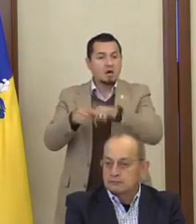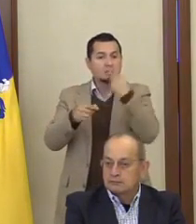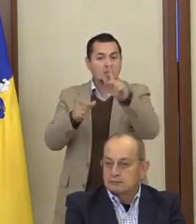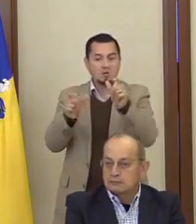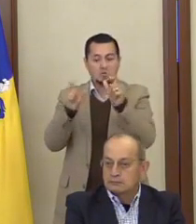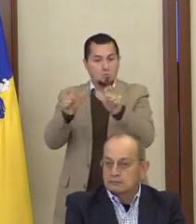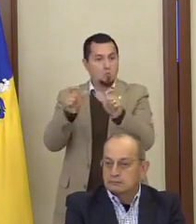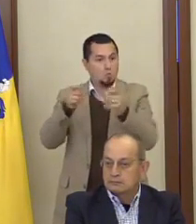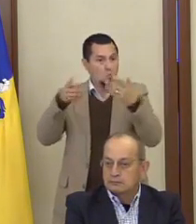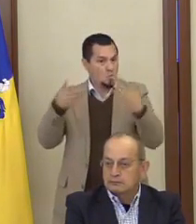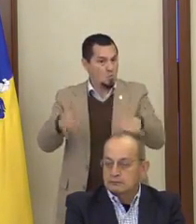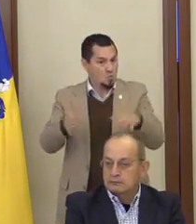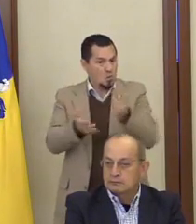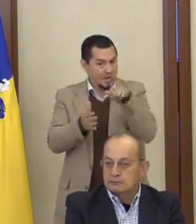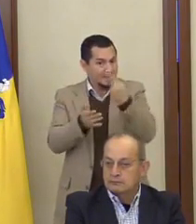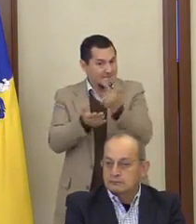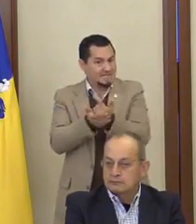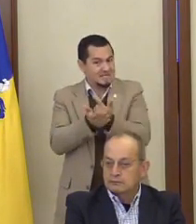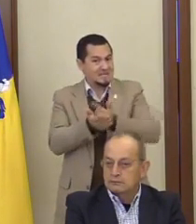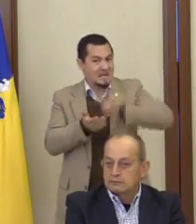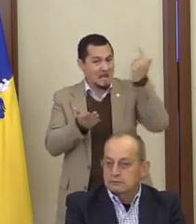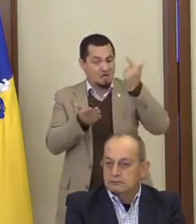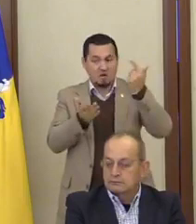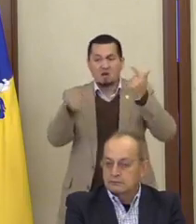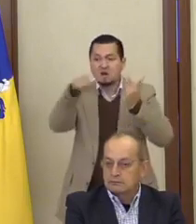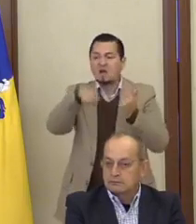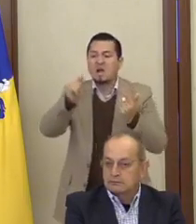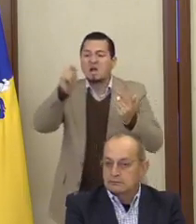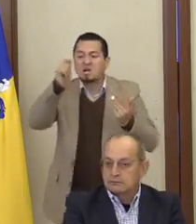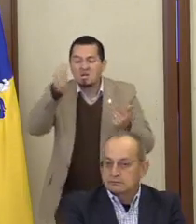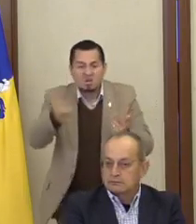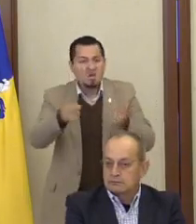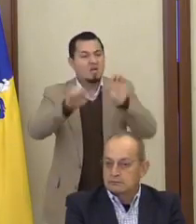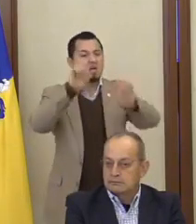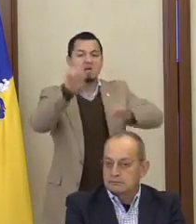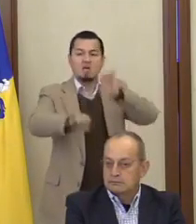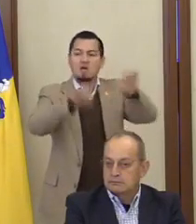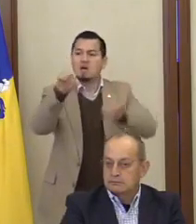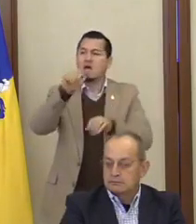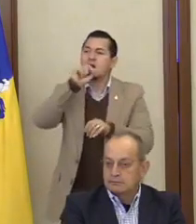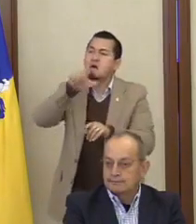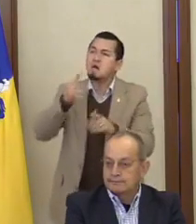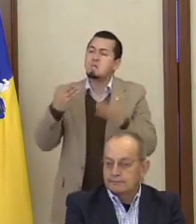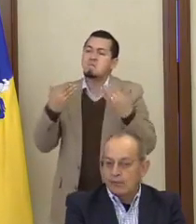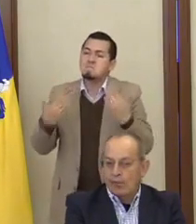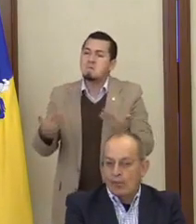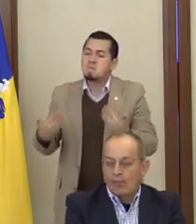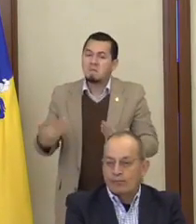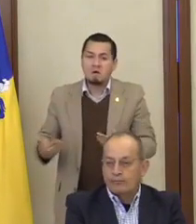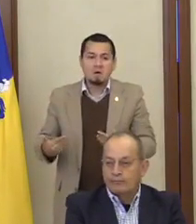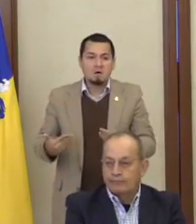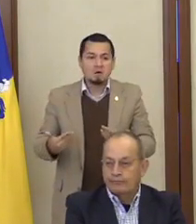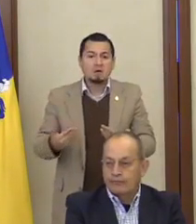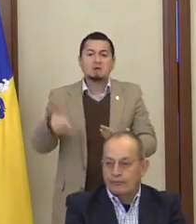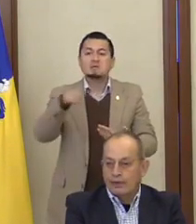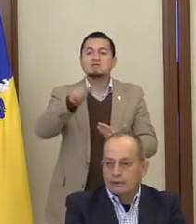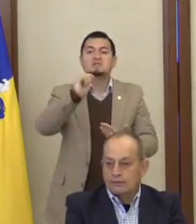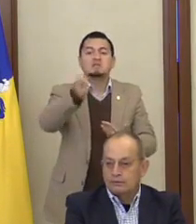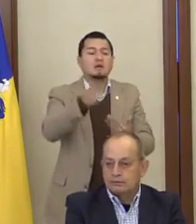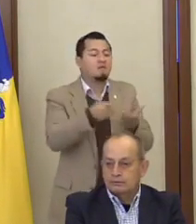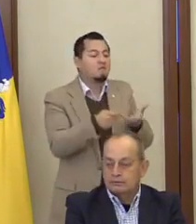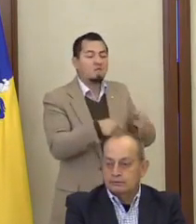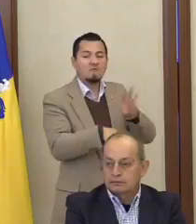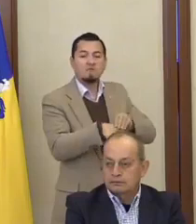Seguridad? ¿Quién autorizó que se engañara a los jaliscienses? ¿Quién autorizó a que